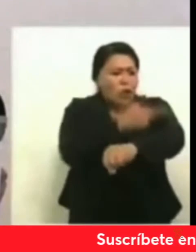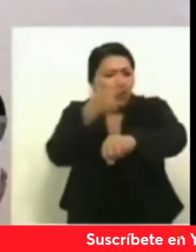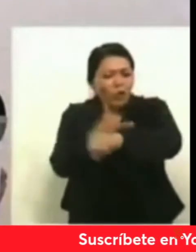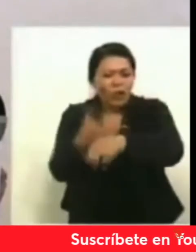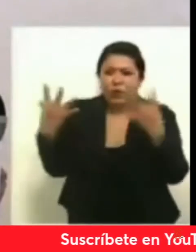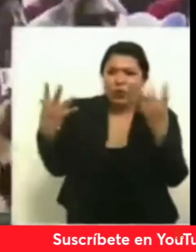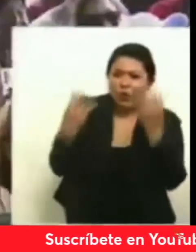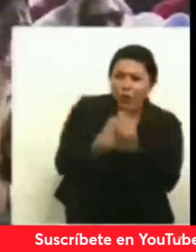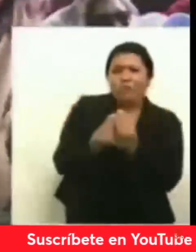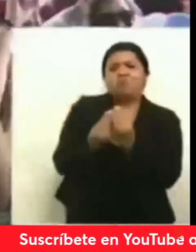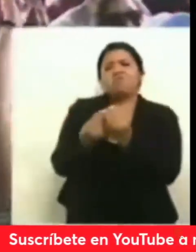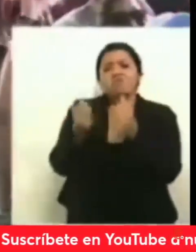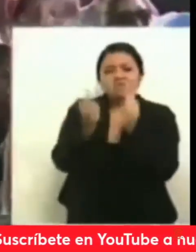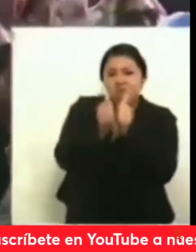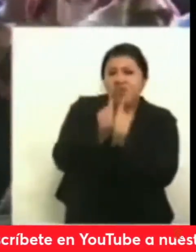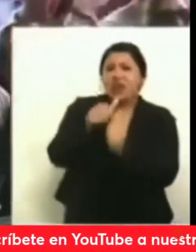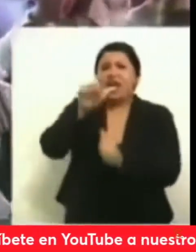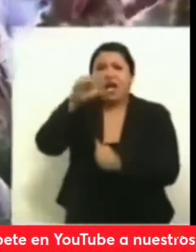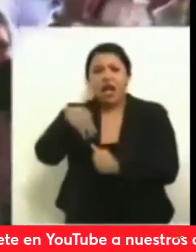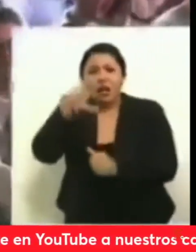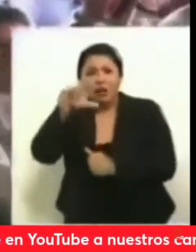Obrador.